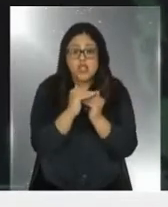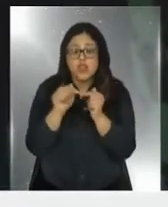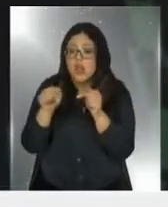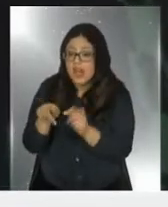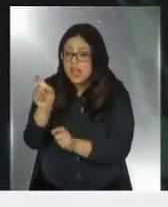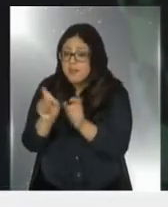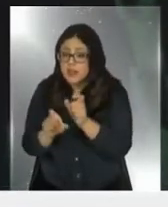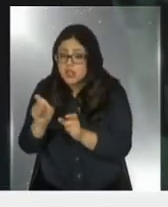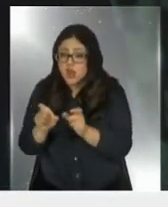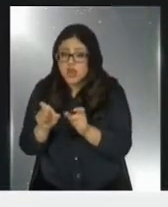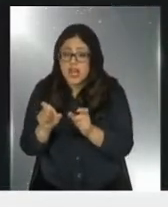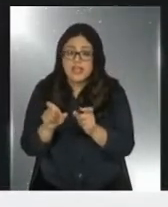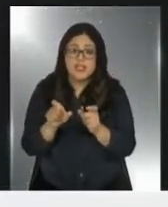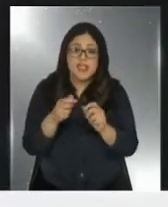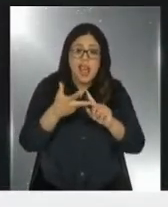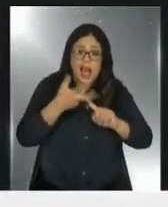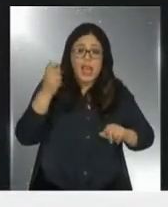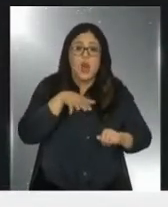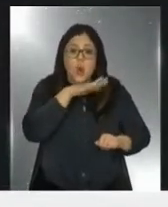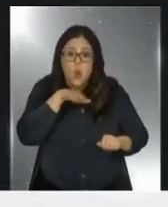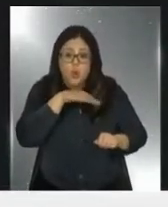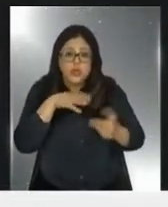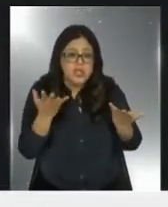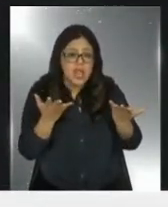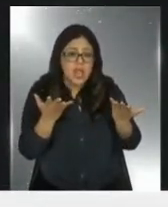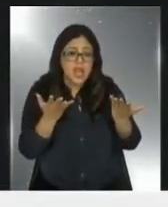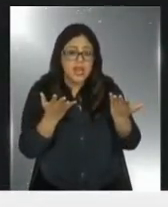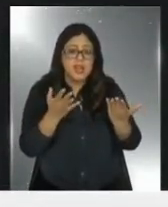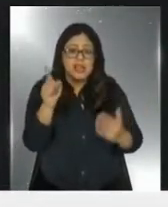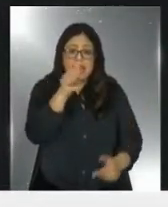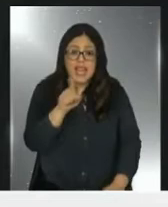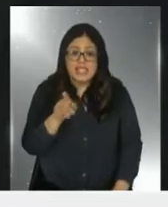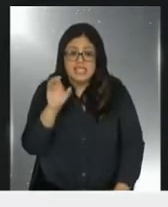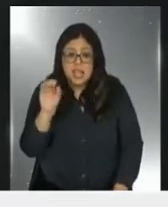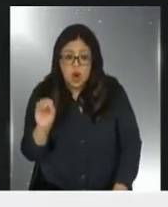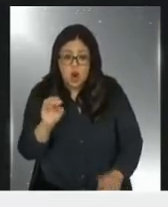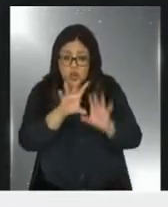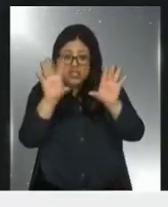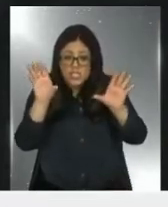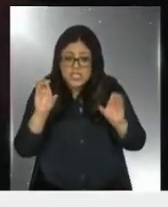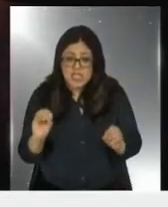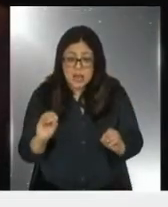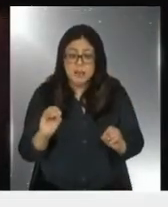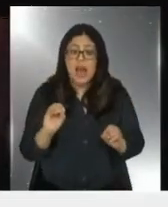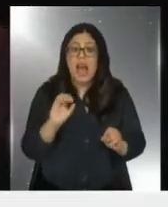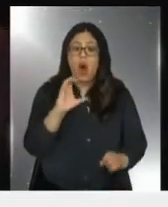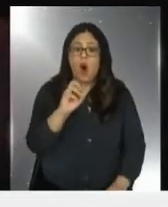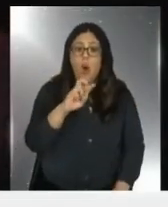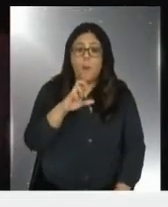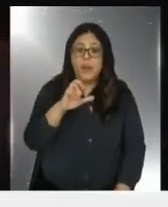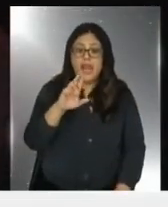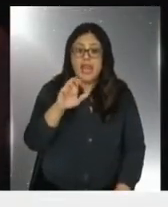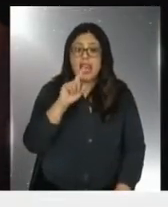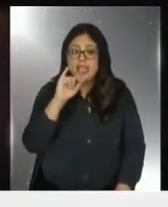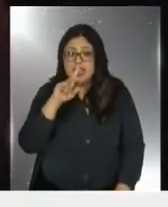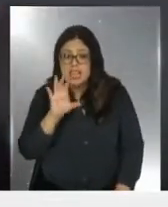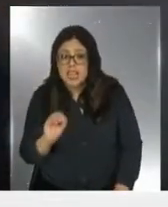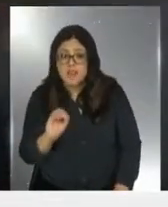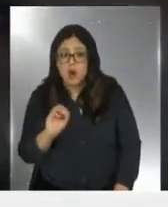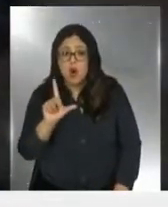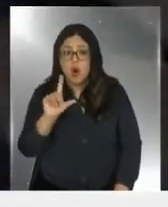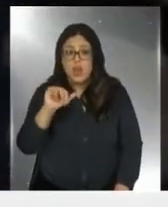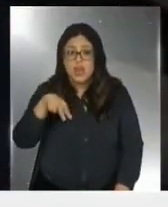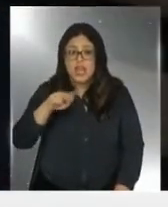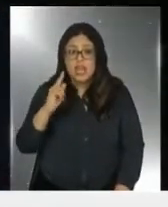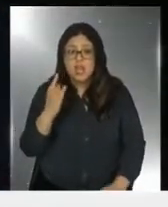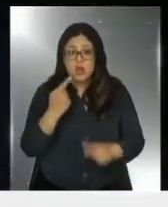un sistema operativo dedicado para el ataque, en este caso es un Kali Linux, y utilizan una pieza de código conocida